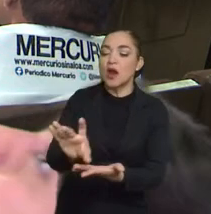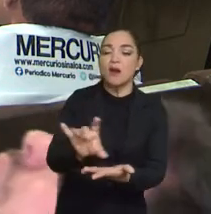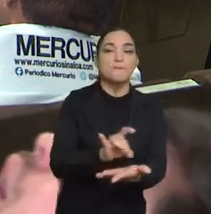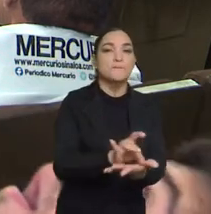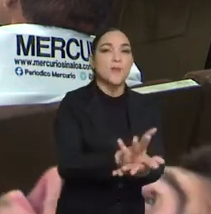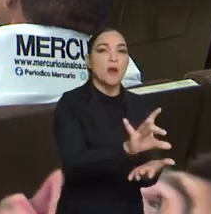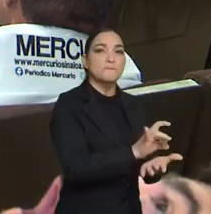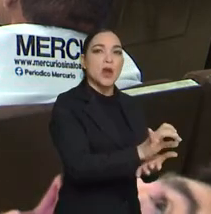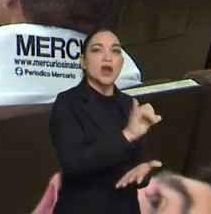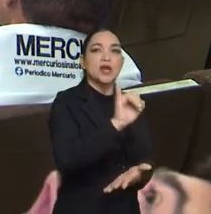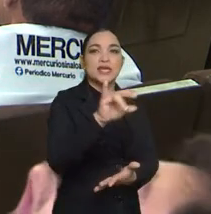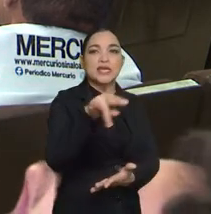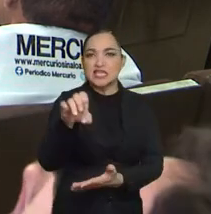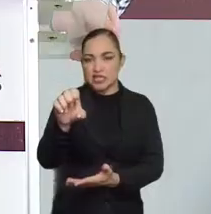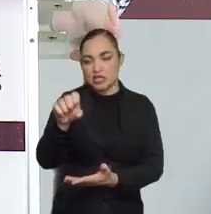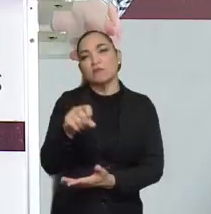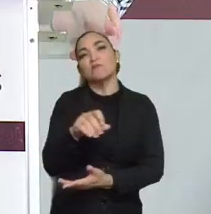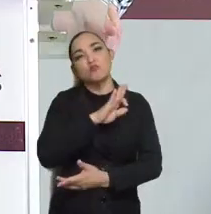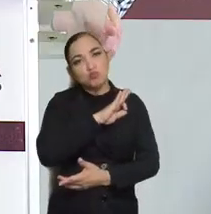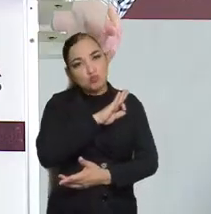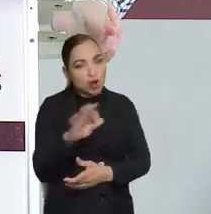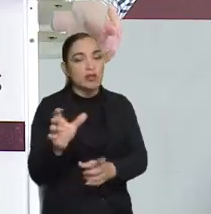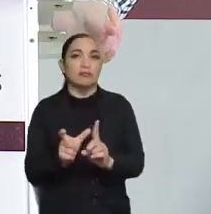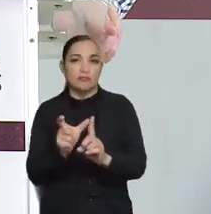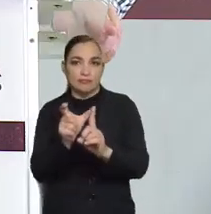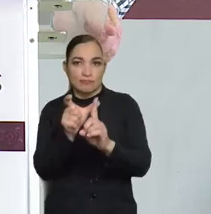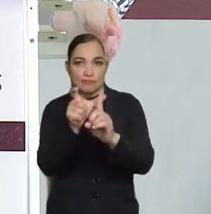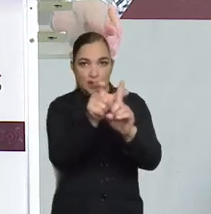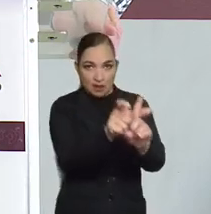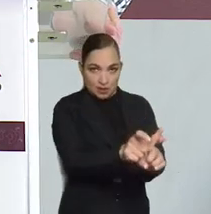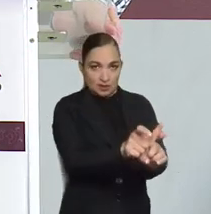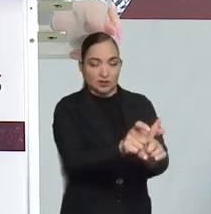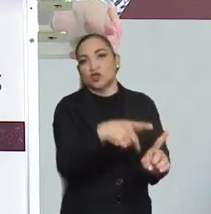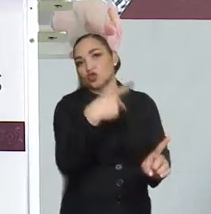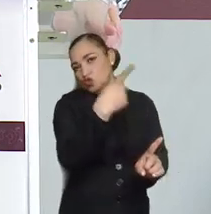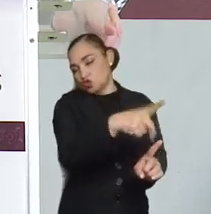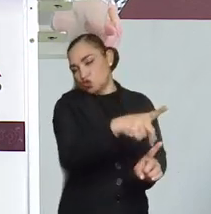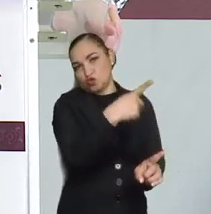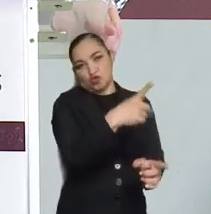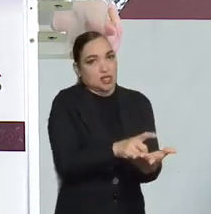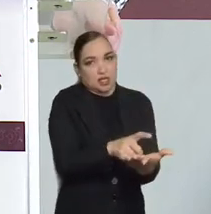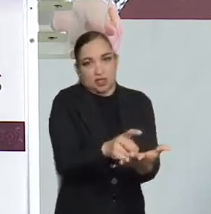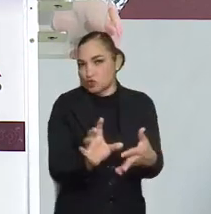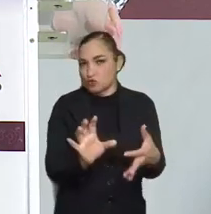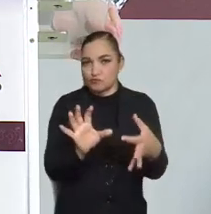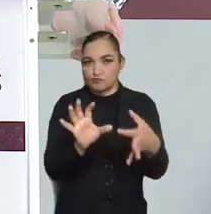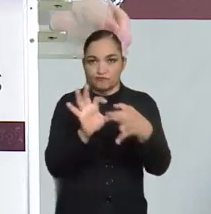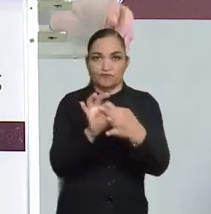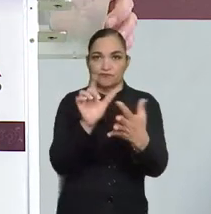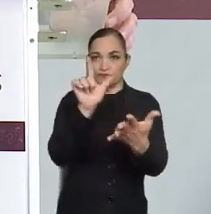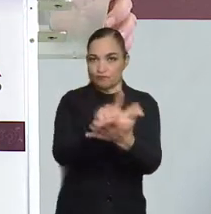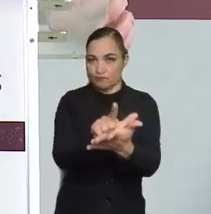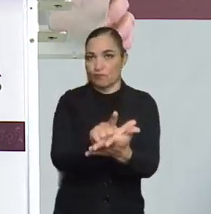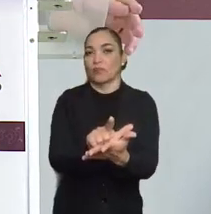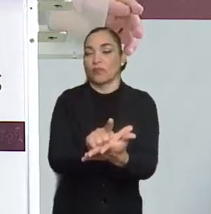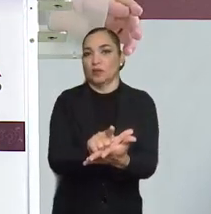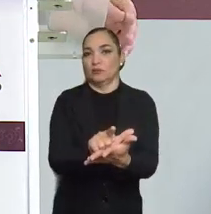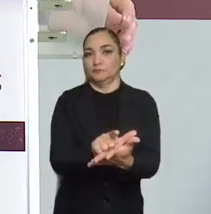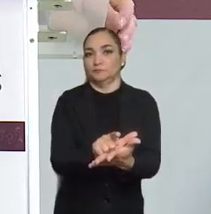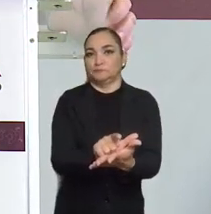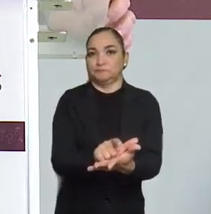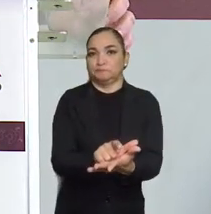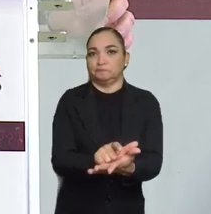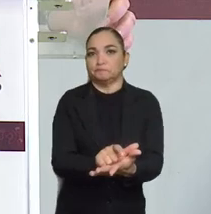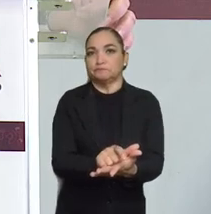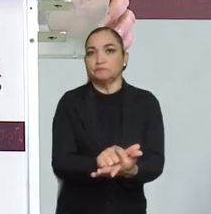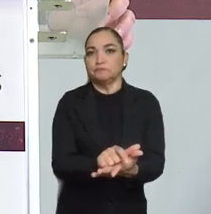también ampararse, y se amparan por su legítimo derecho, porque tienen legitimidad en el caso